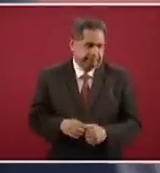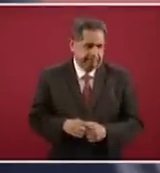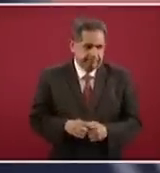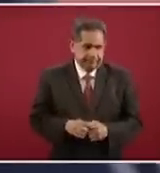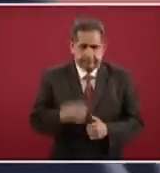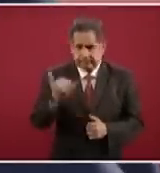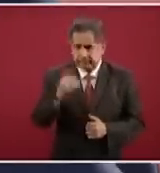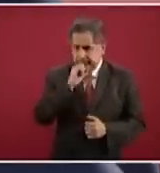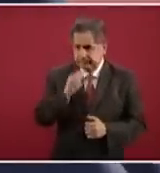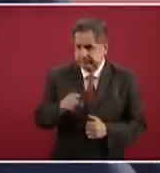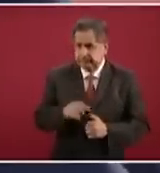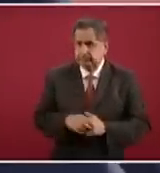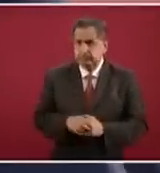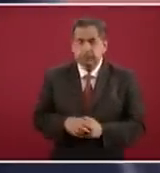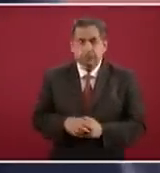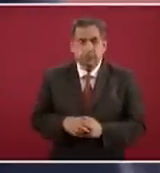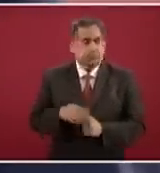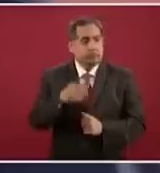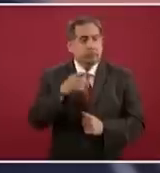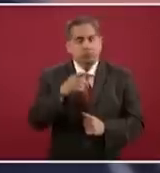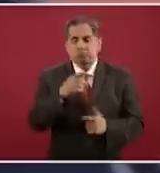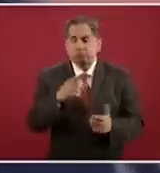Y ellos